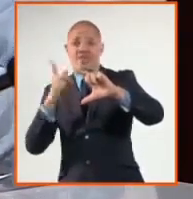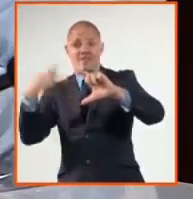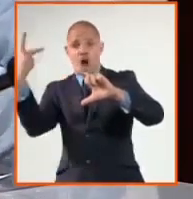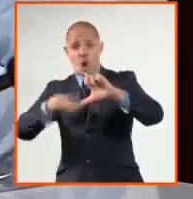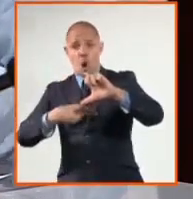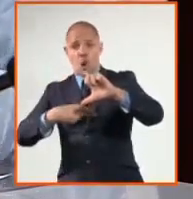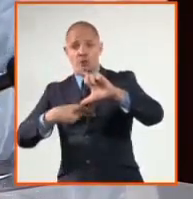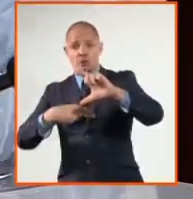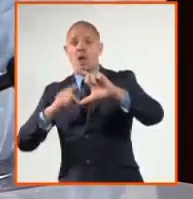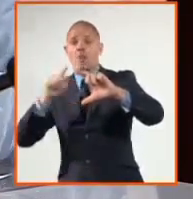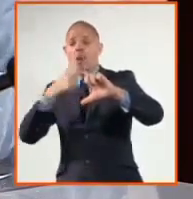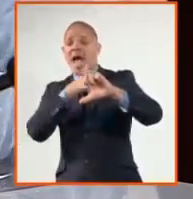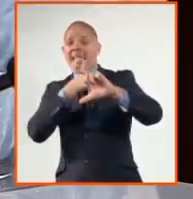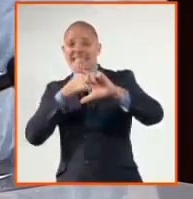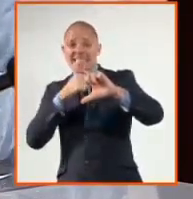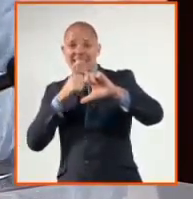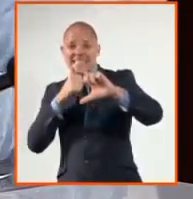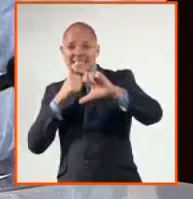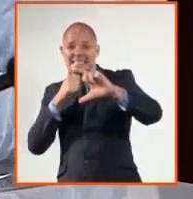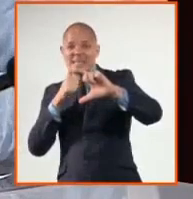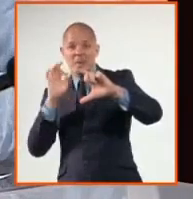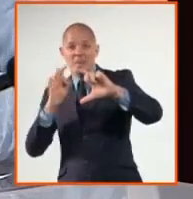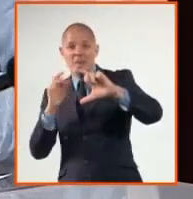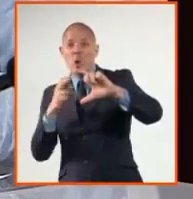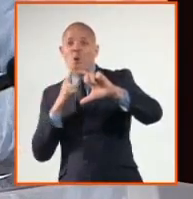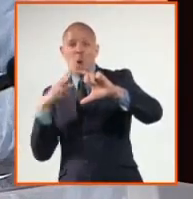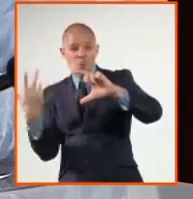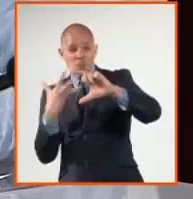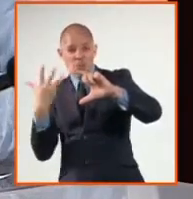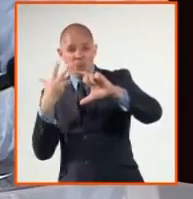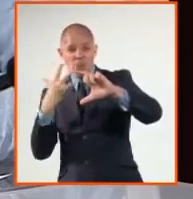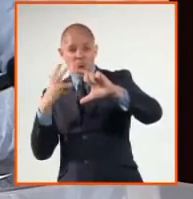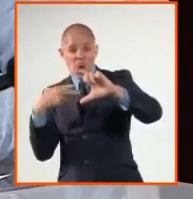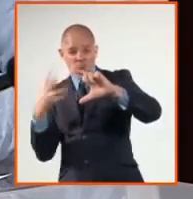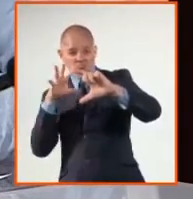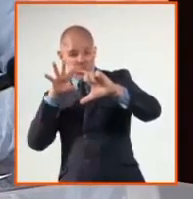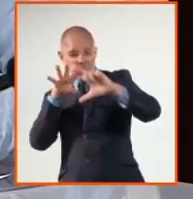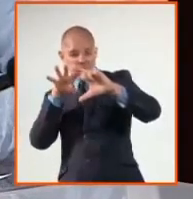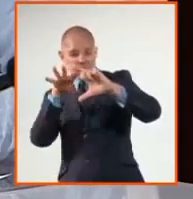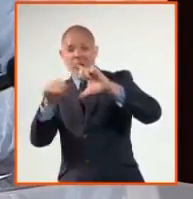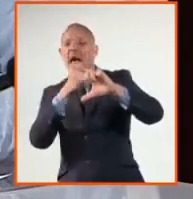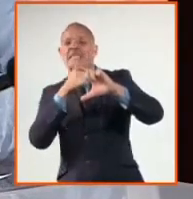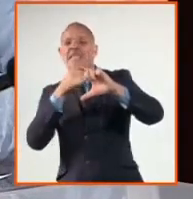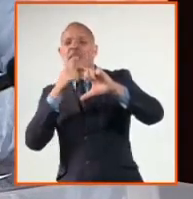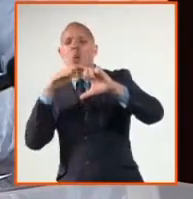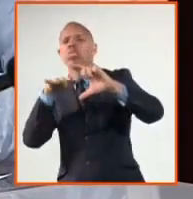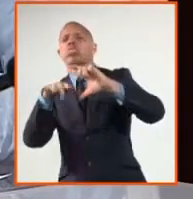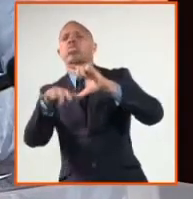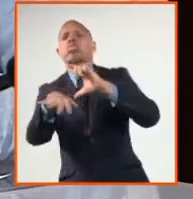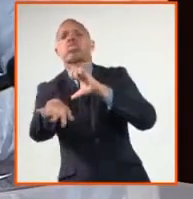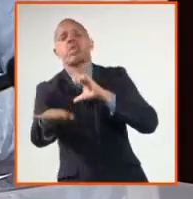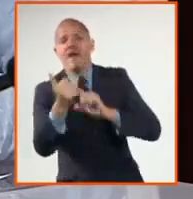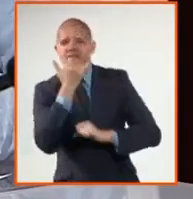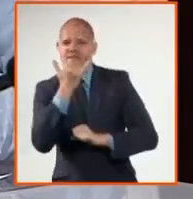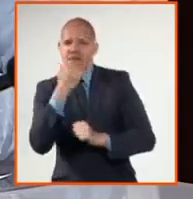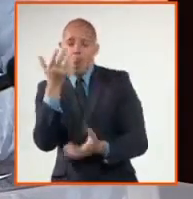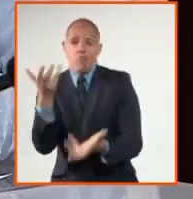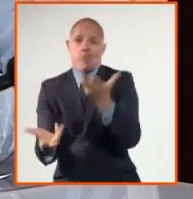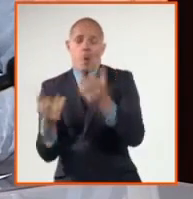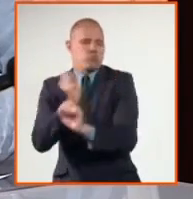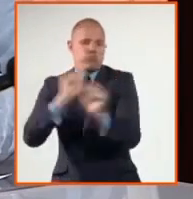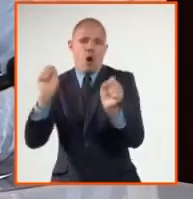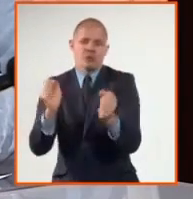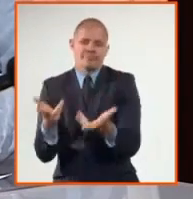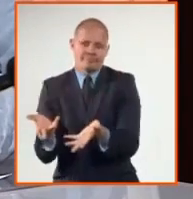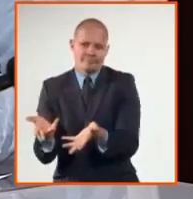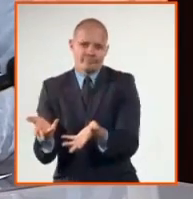material de esa suma será y lo tuvimos que hacer después el fin de semana pasado nosotros hicimos